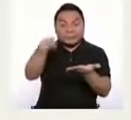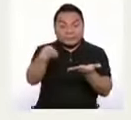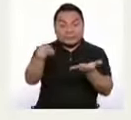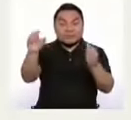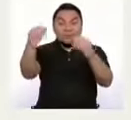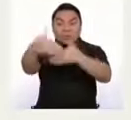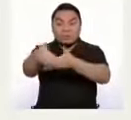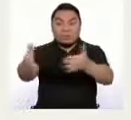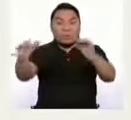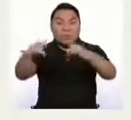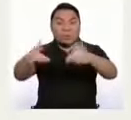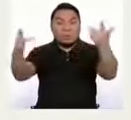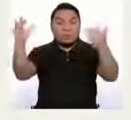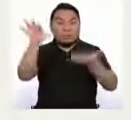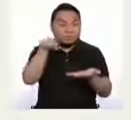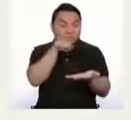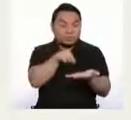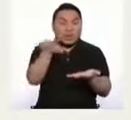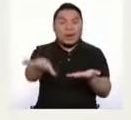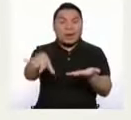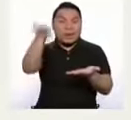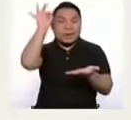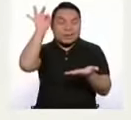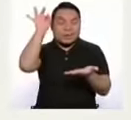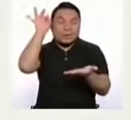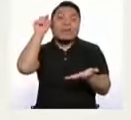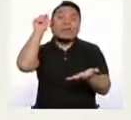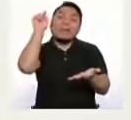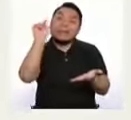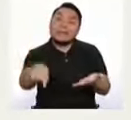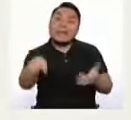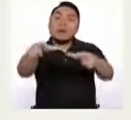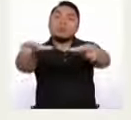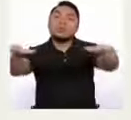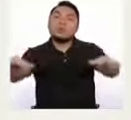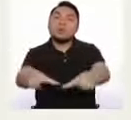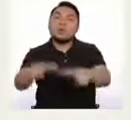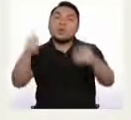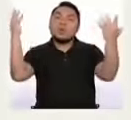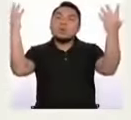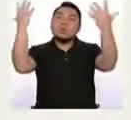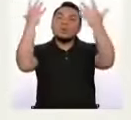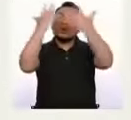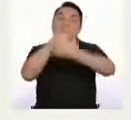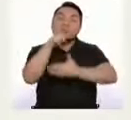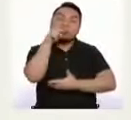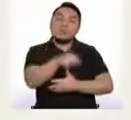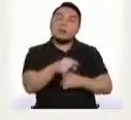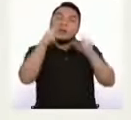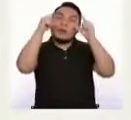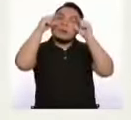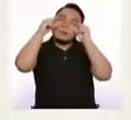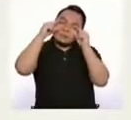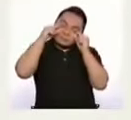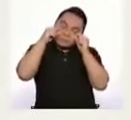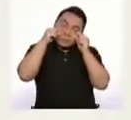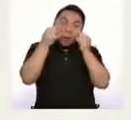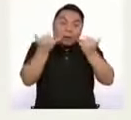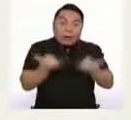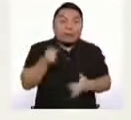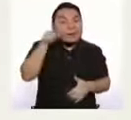encontrar, el el lugar en donde por la noche tienes dulces sueños, ¡ahora